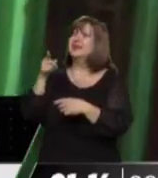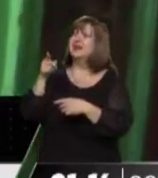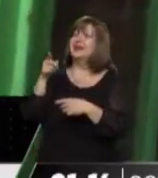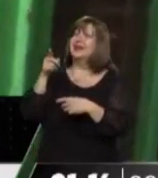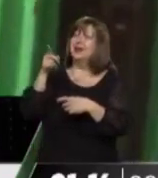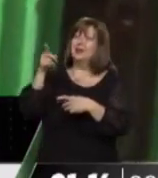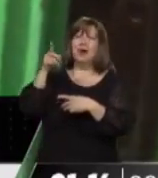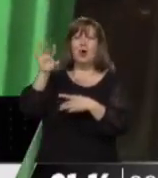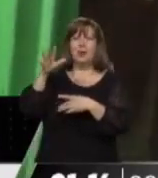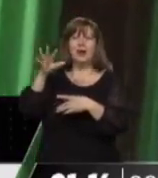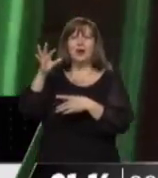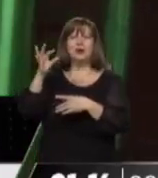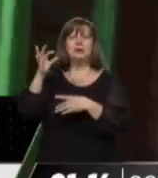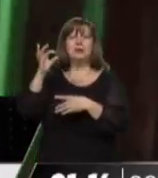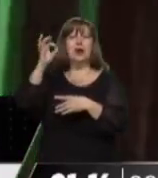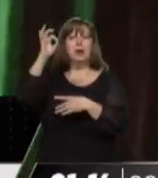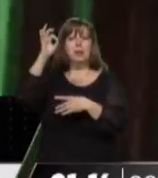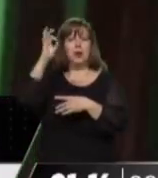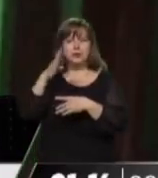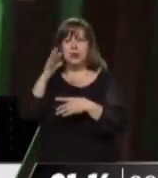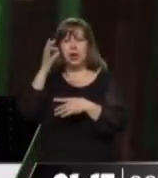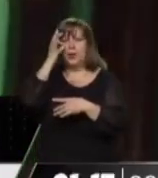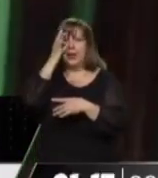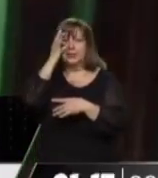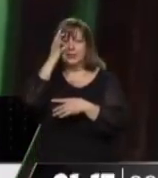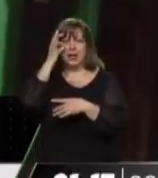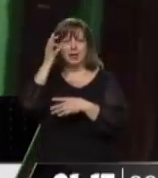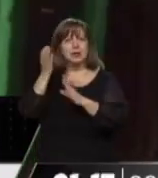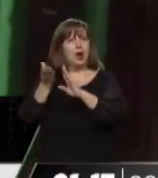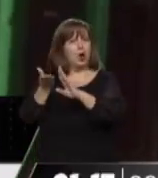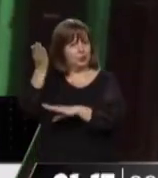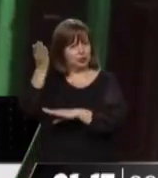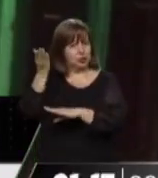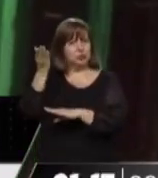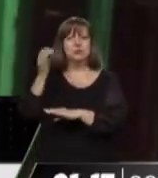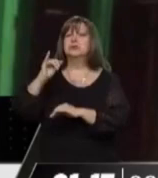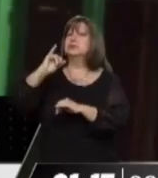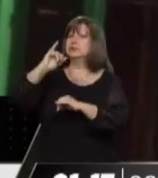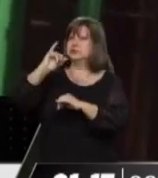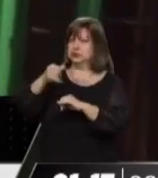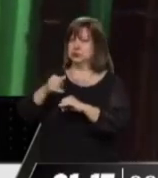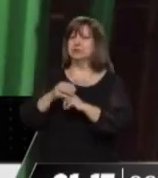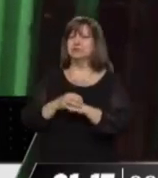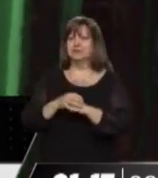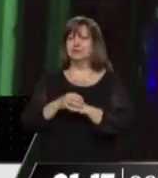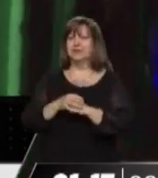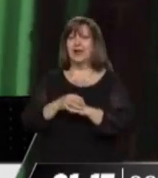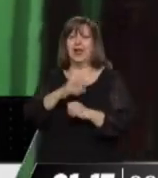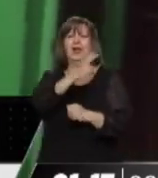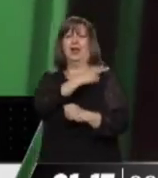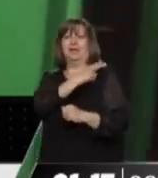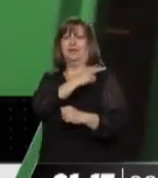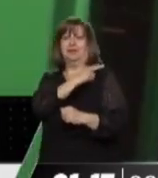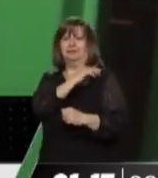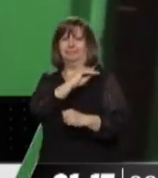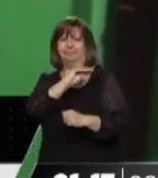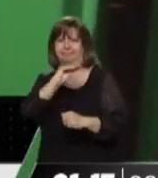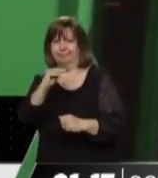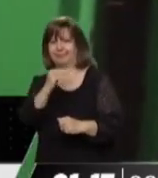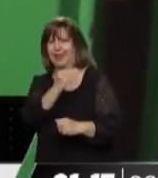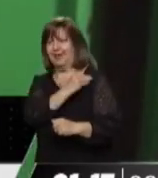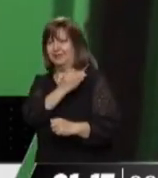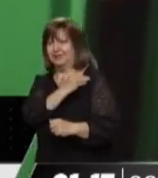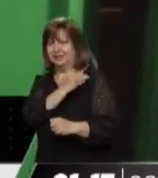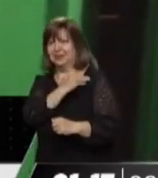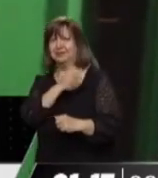y me da 20% ya en todo, ya aumentaron eso. Sí, hoy hace un ratito apareció mi jefe, hizo las modificaciones,